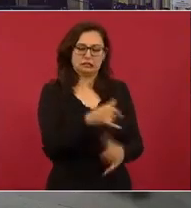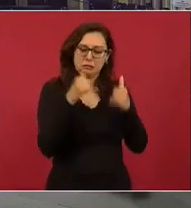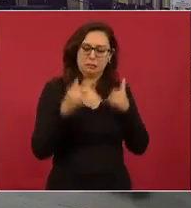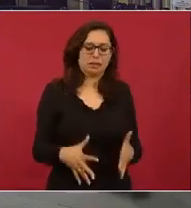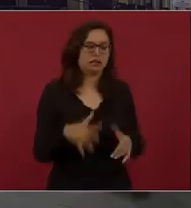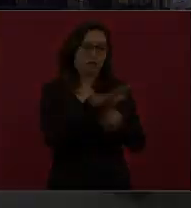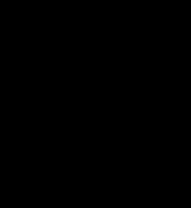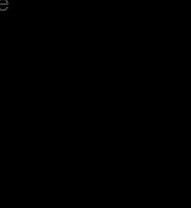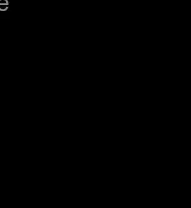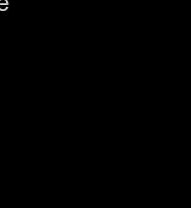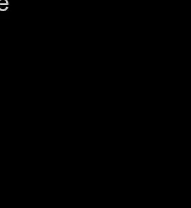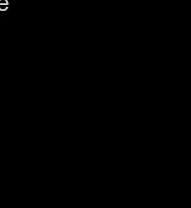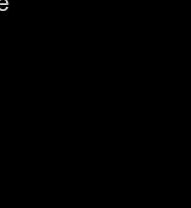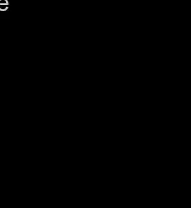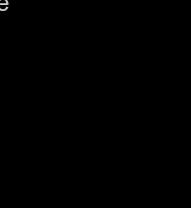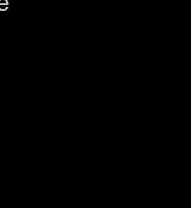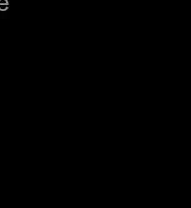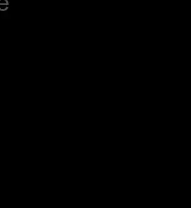buscar una vía de diálogo?